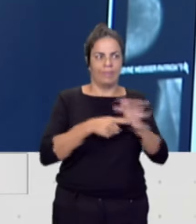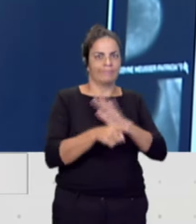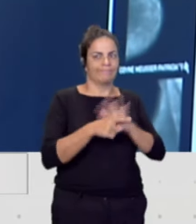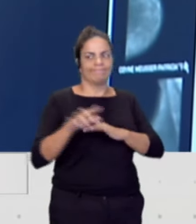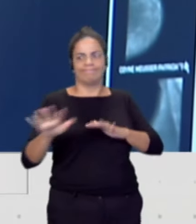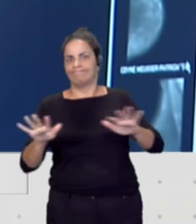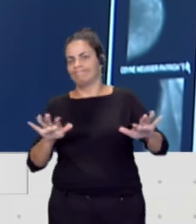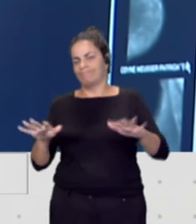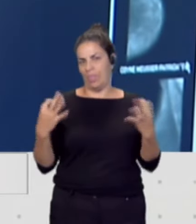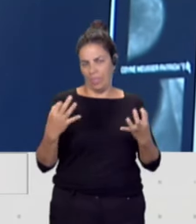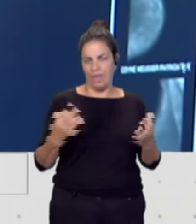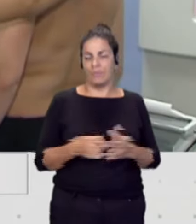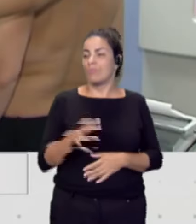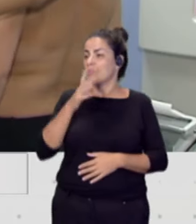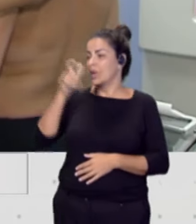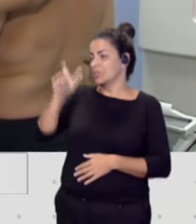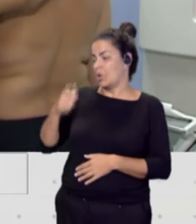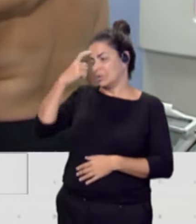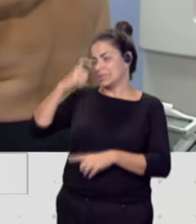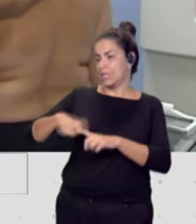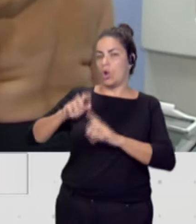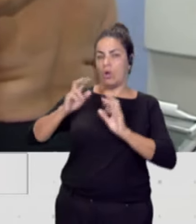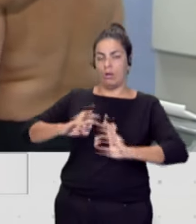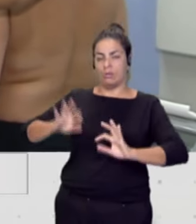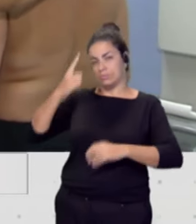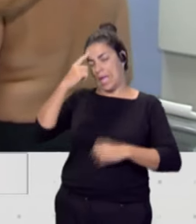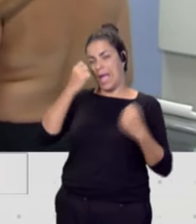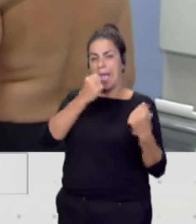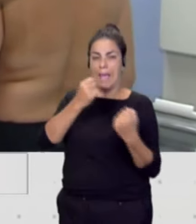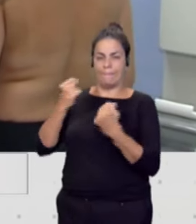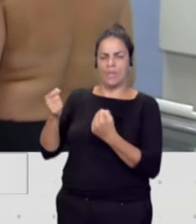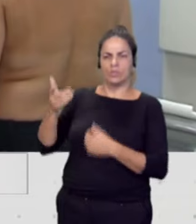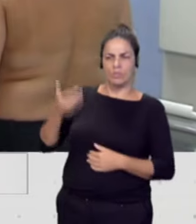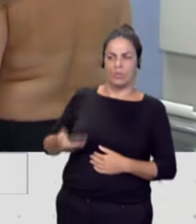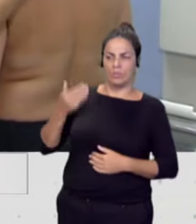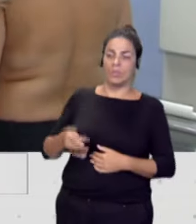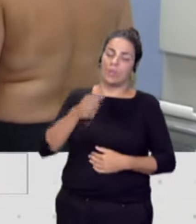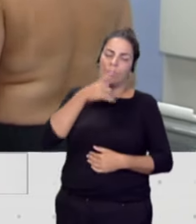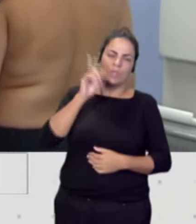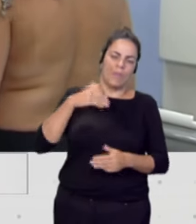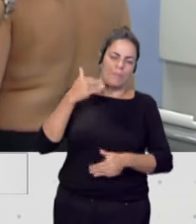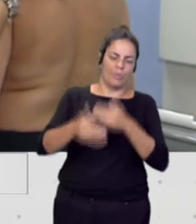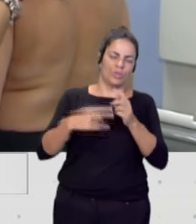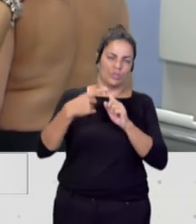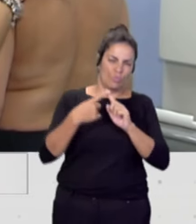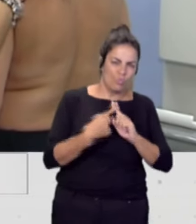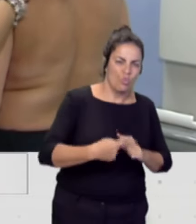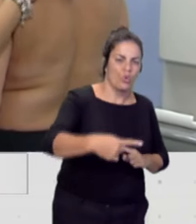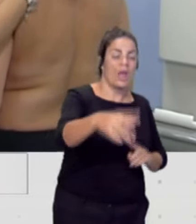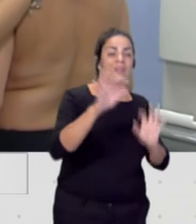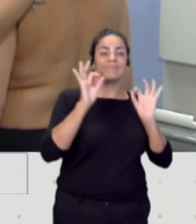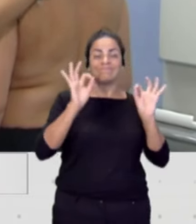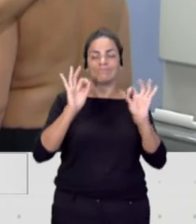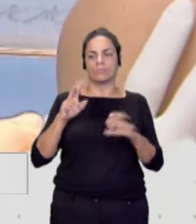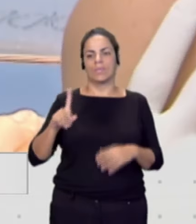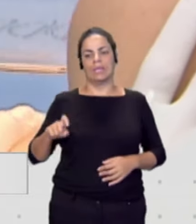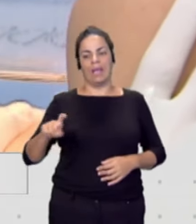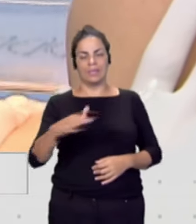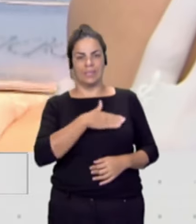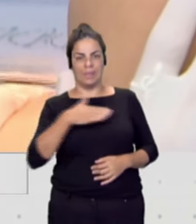la figura de un psicólogo especializado en afrontar todo este tipo de procesos, además que son tan largos. Y en particular en el caso del cáncer de mama,